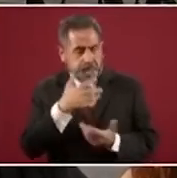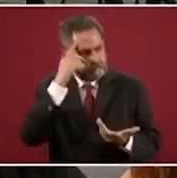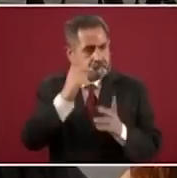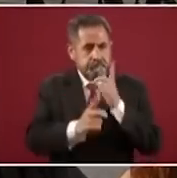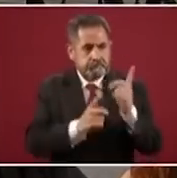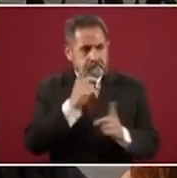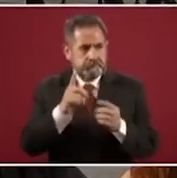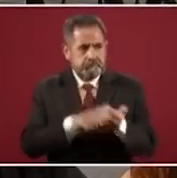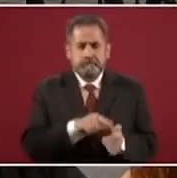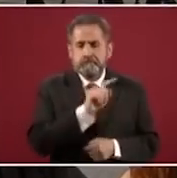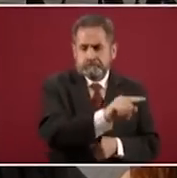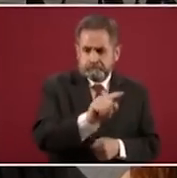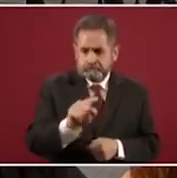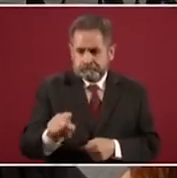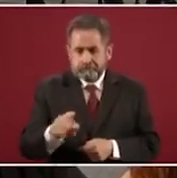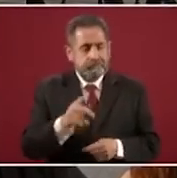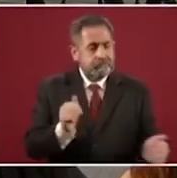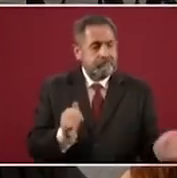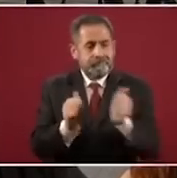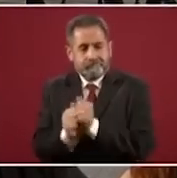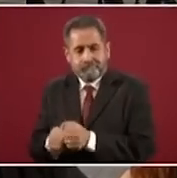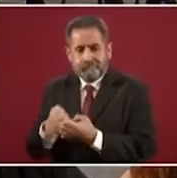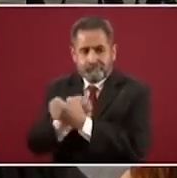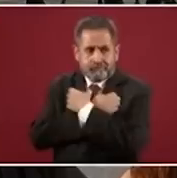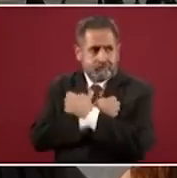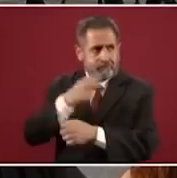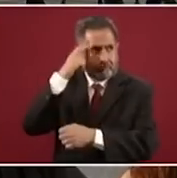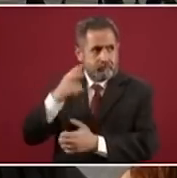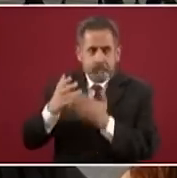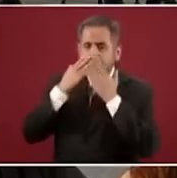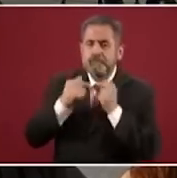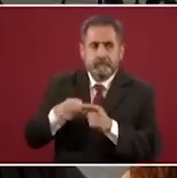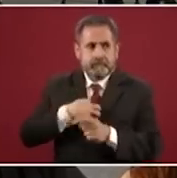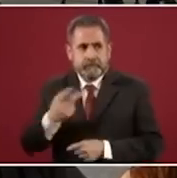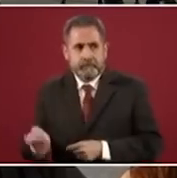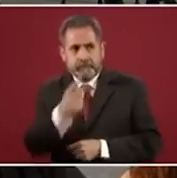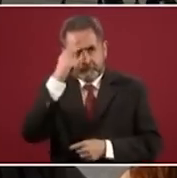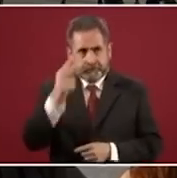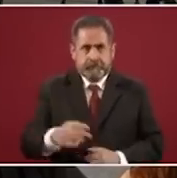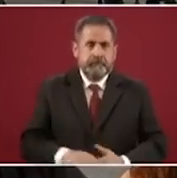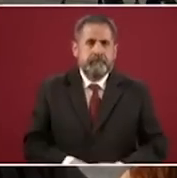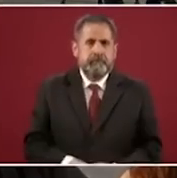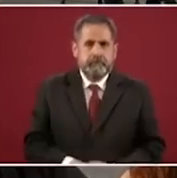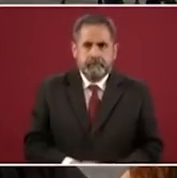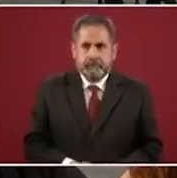embargo, no está vinculado con la educación en México. Gracias, esa es mi pregunta.